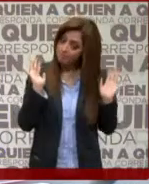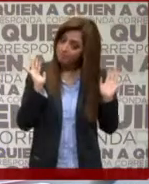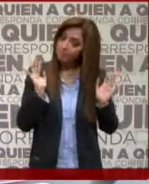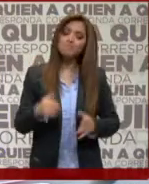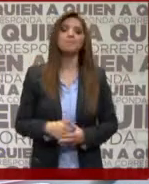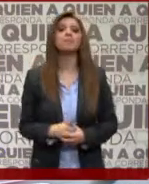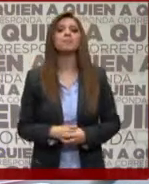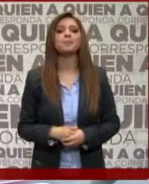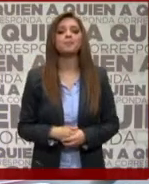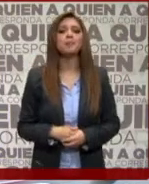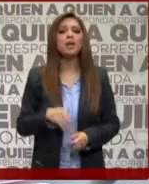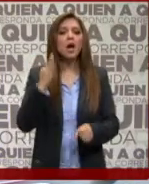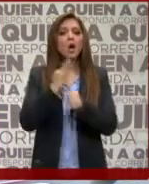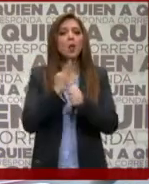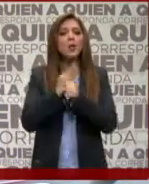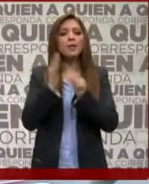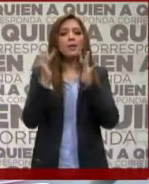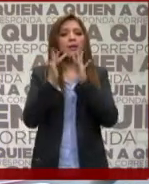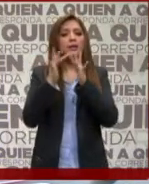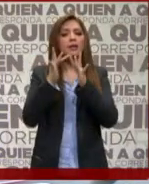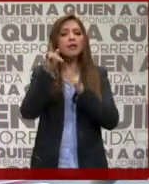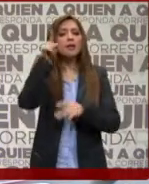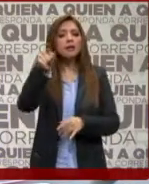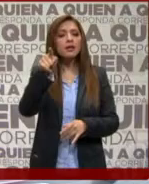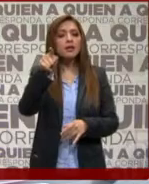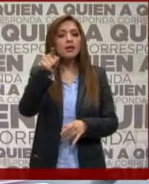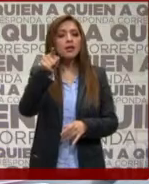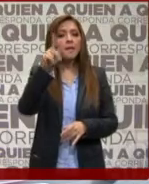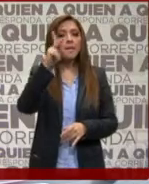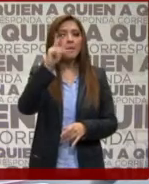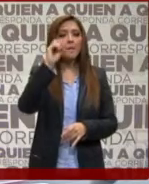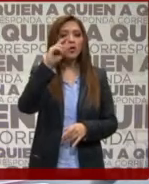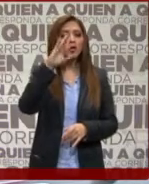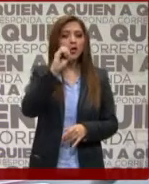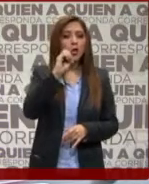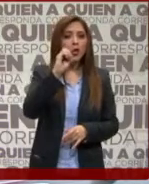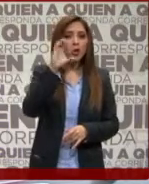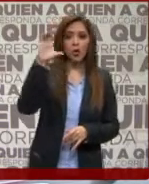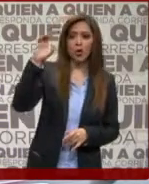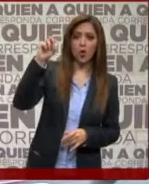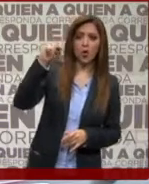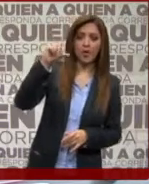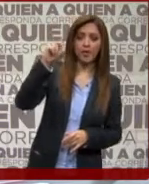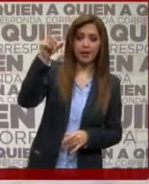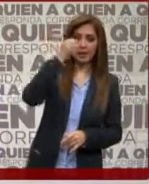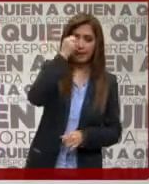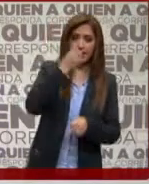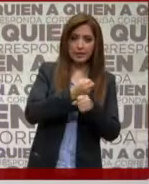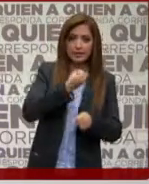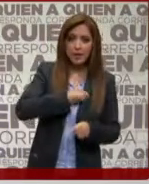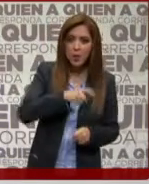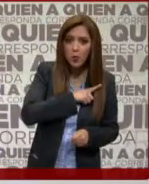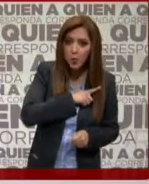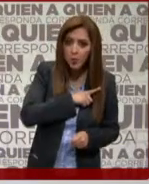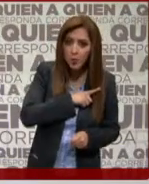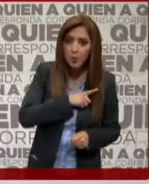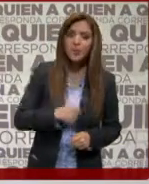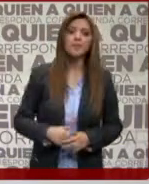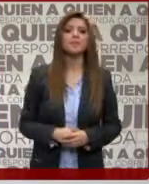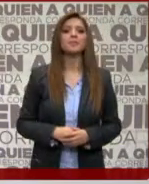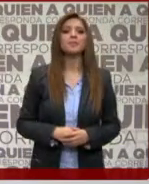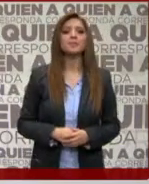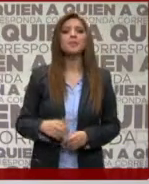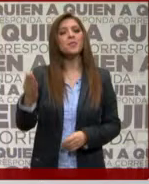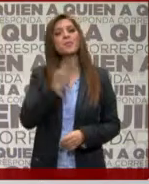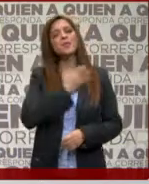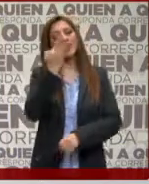desde el conadic yo te escucho como alfonso jorge muy buenas tardes que